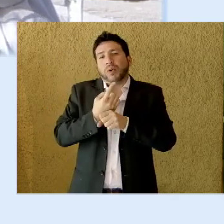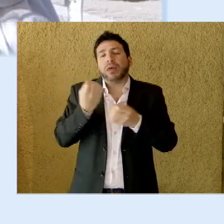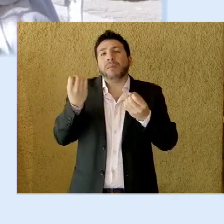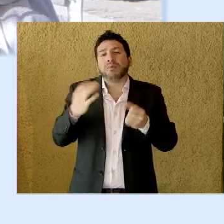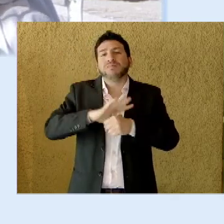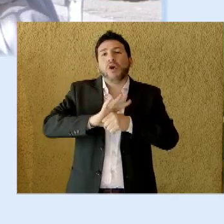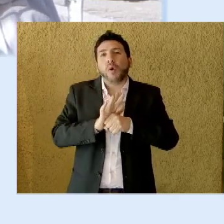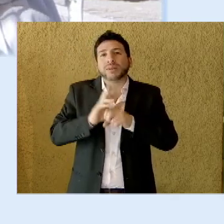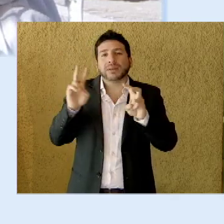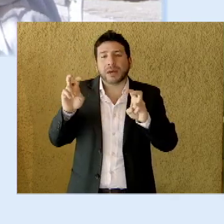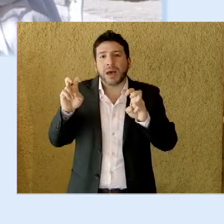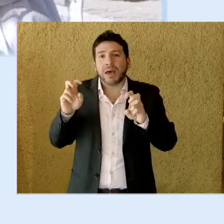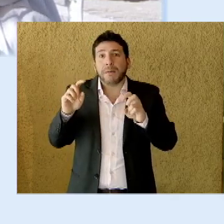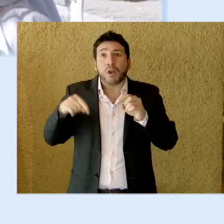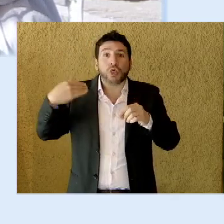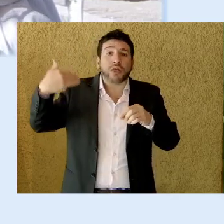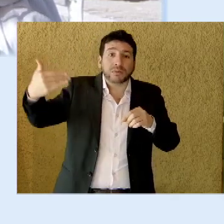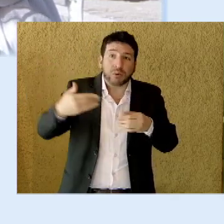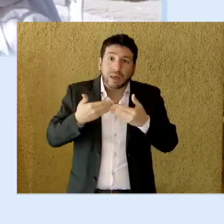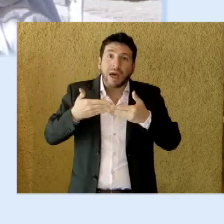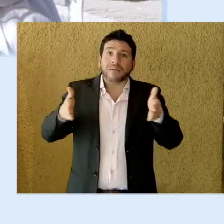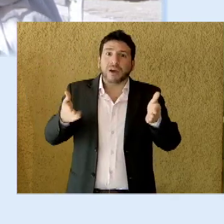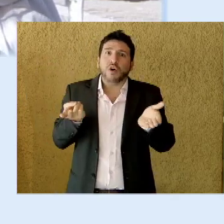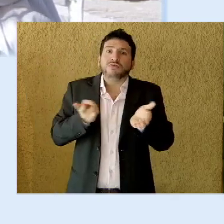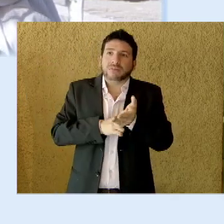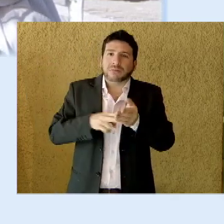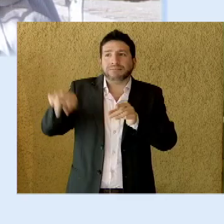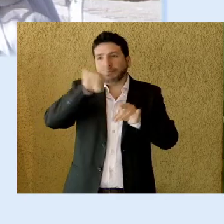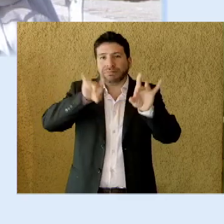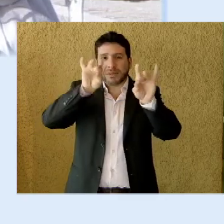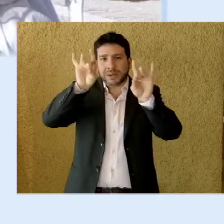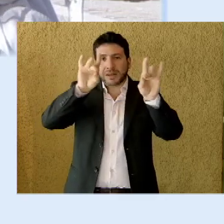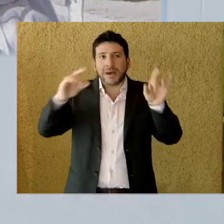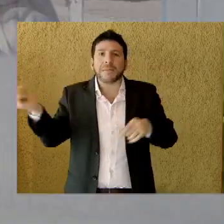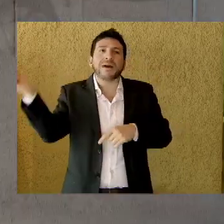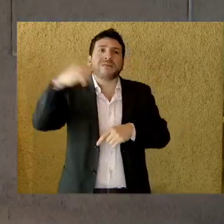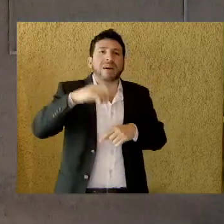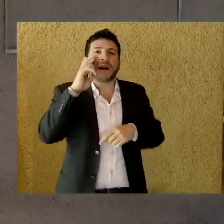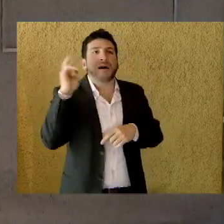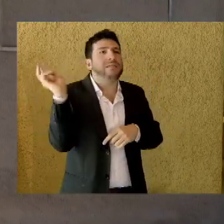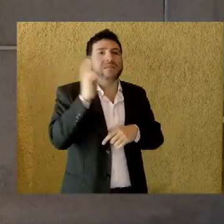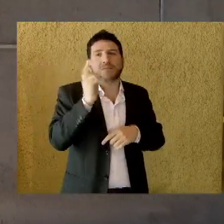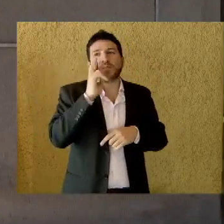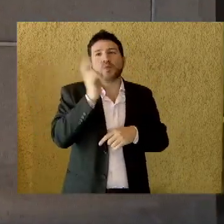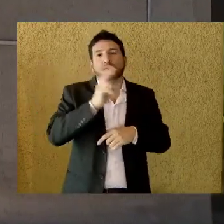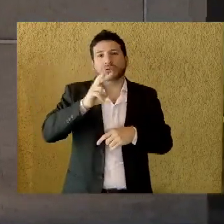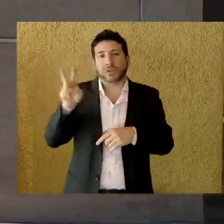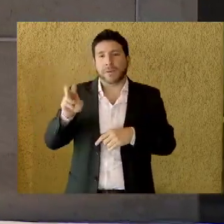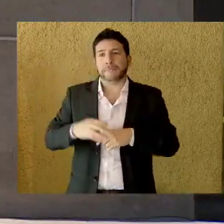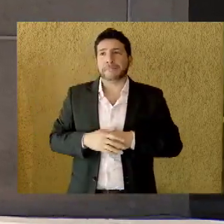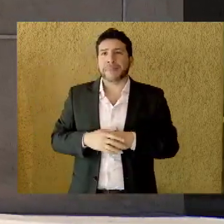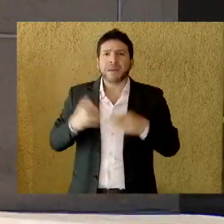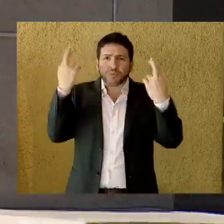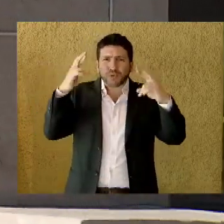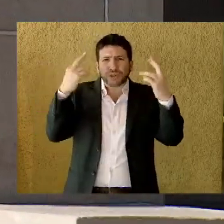lógica, pero que seguramente en algún momento va a volver a funcionar y los invitamos, por supuesto, a que vengan, a que sean parte. Vienen todos los turistas, a